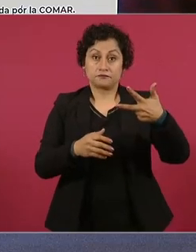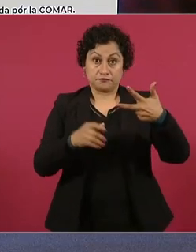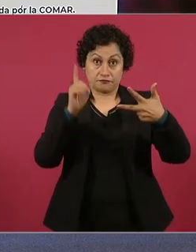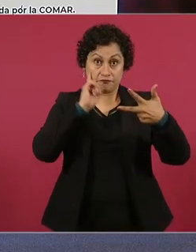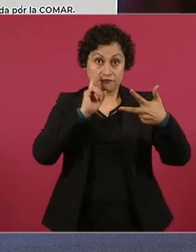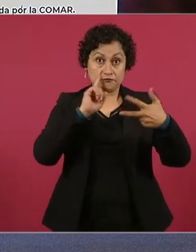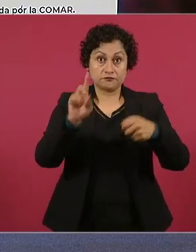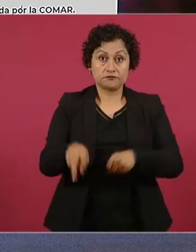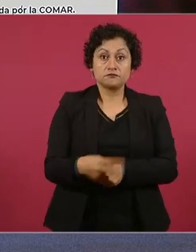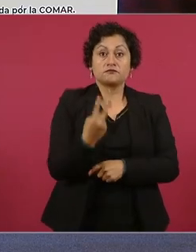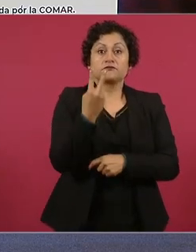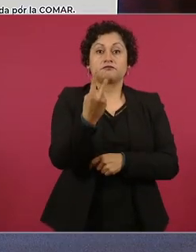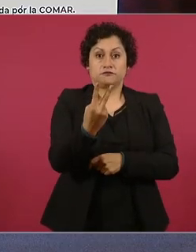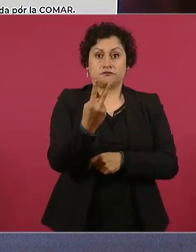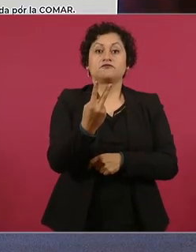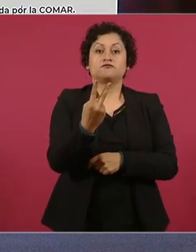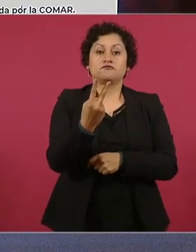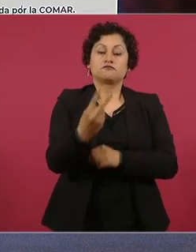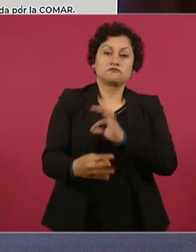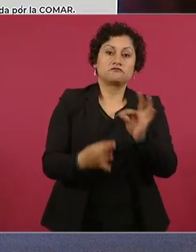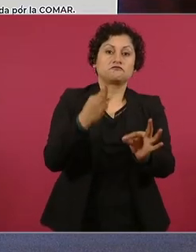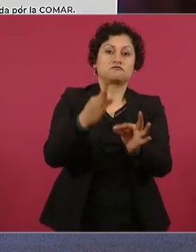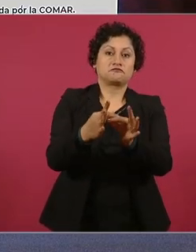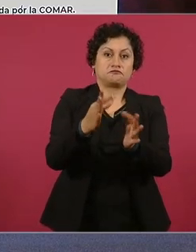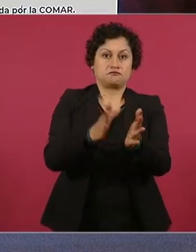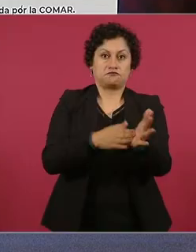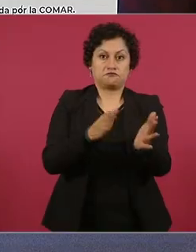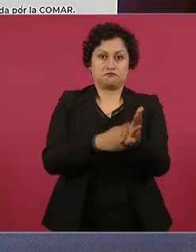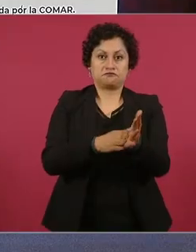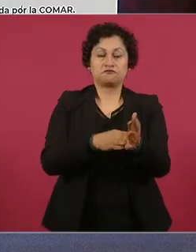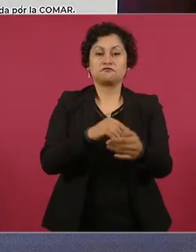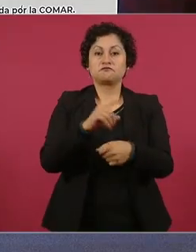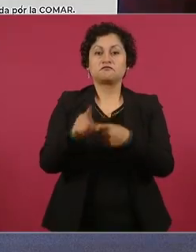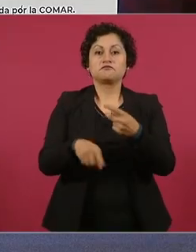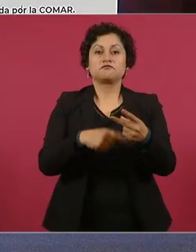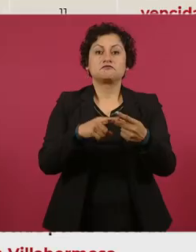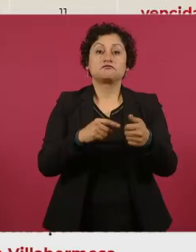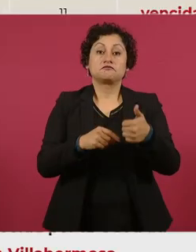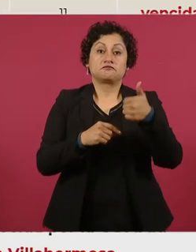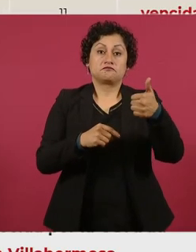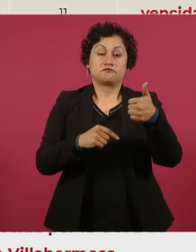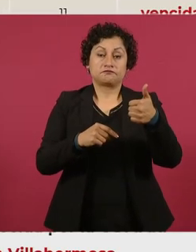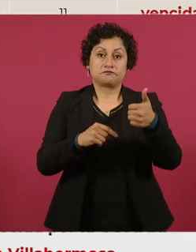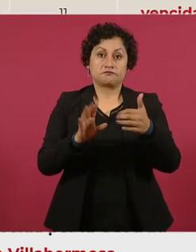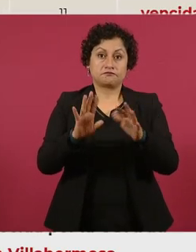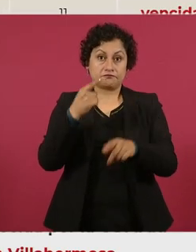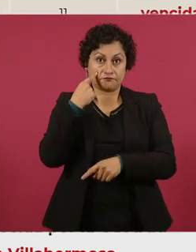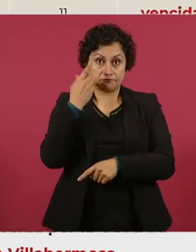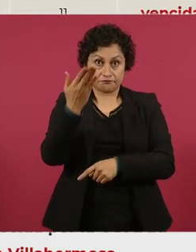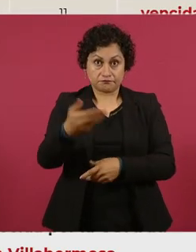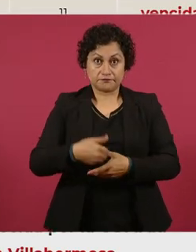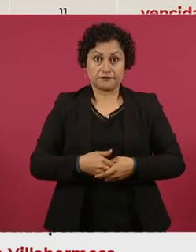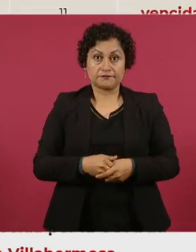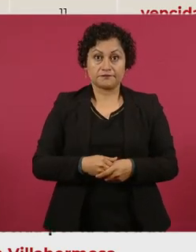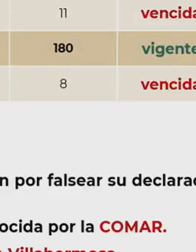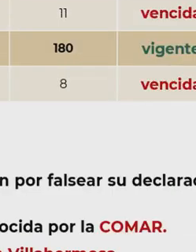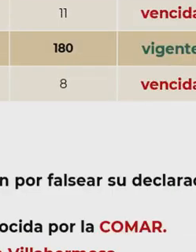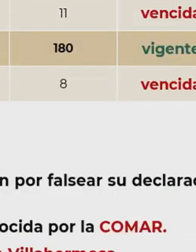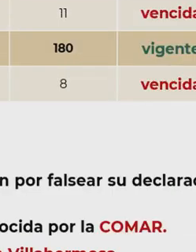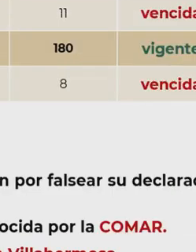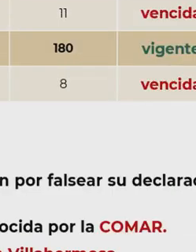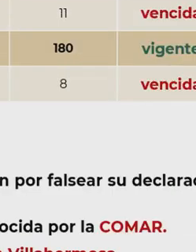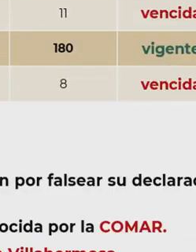tienen vigente su estadía en México, seis ya se les venció el permiso para estar en México.